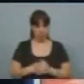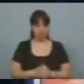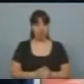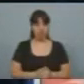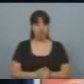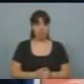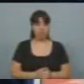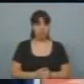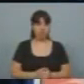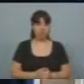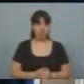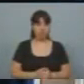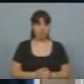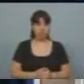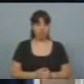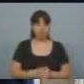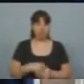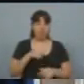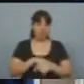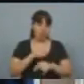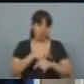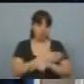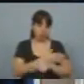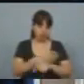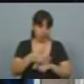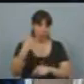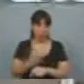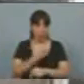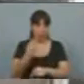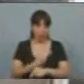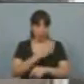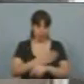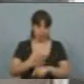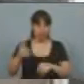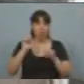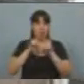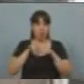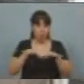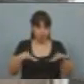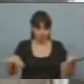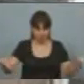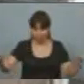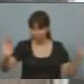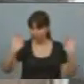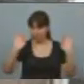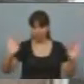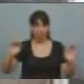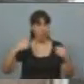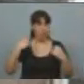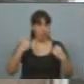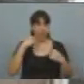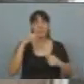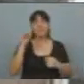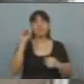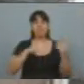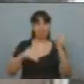día. Y a medida que pasaban las horas, la bola de nieve iba creciendo hasta convertirse en el glaciar Perito Moreno, alimentado